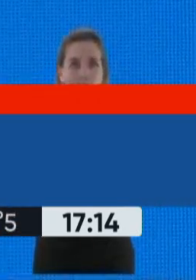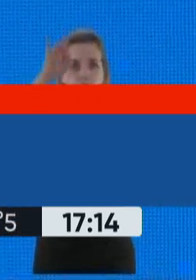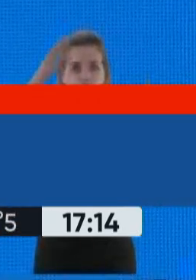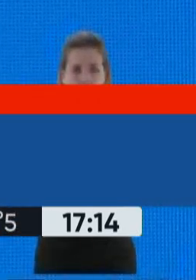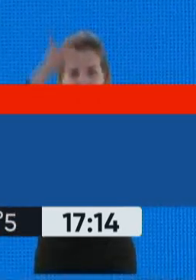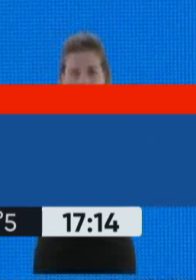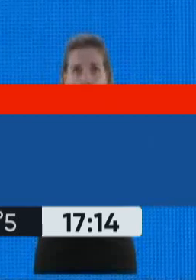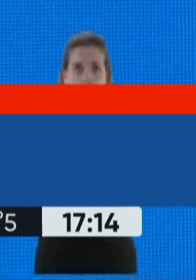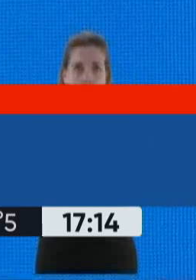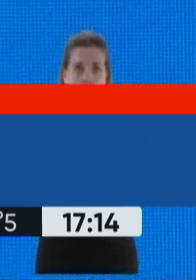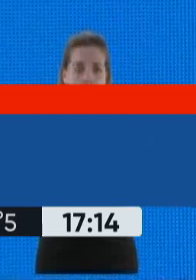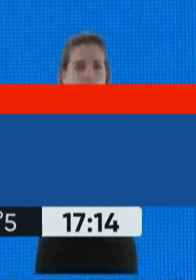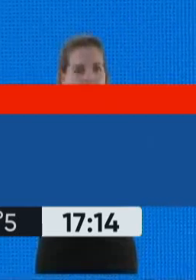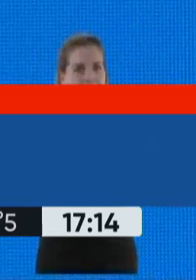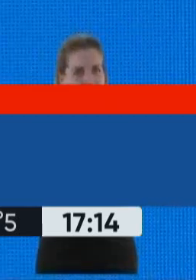artistas,